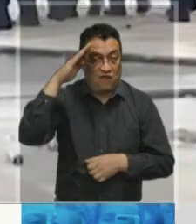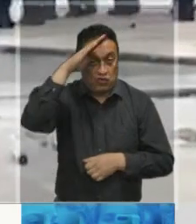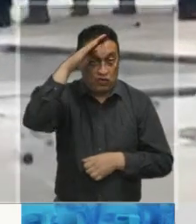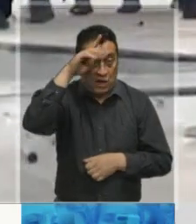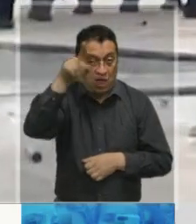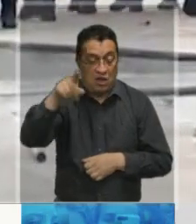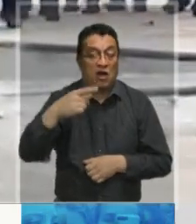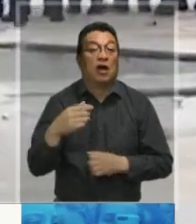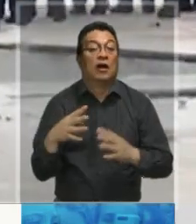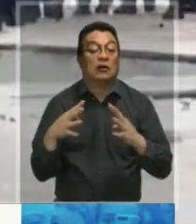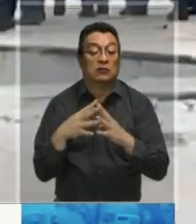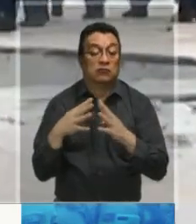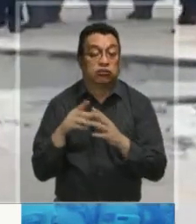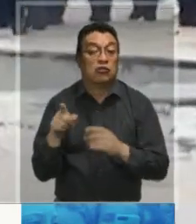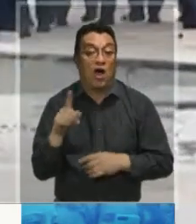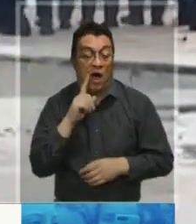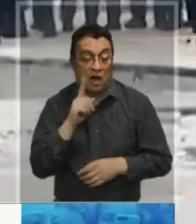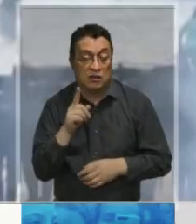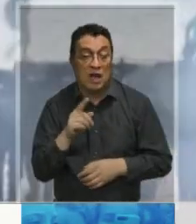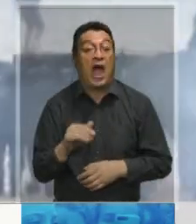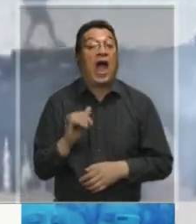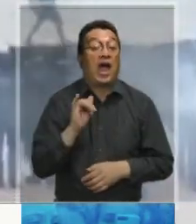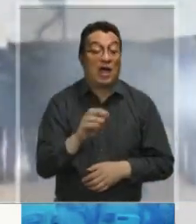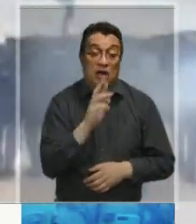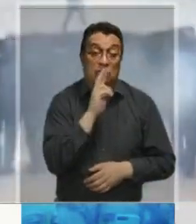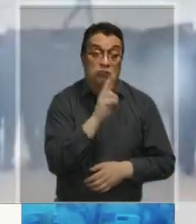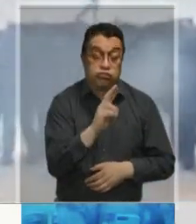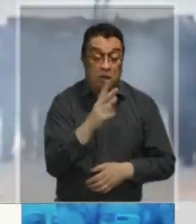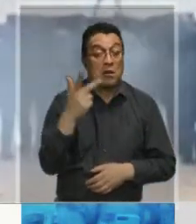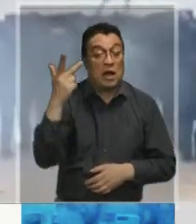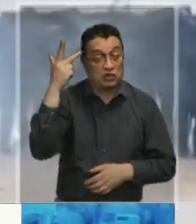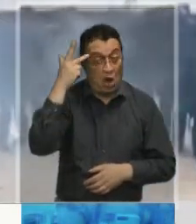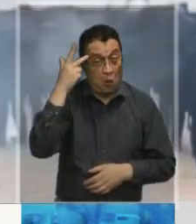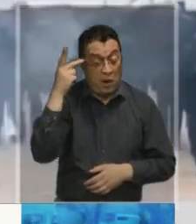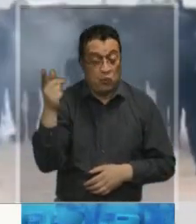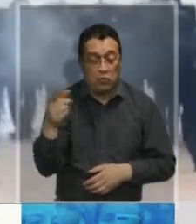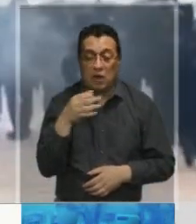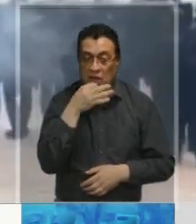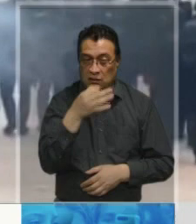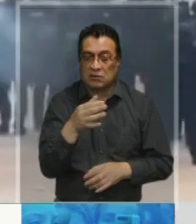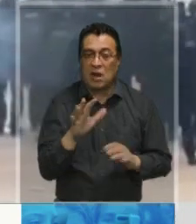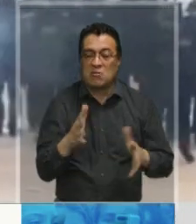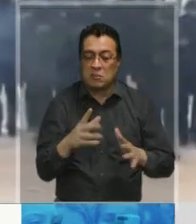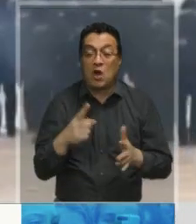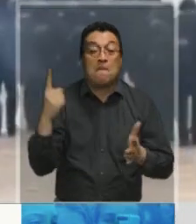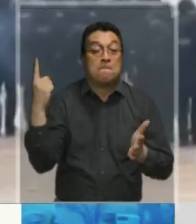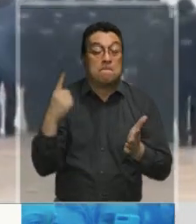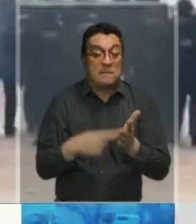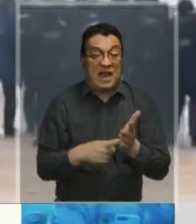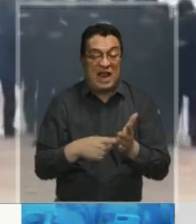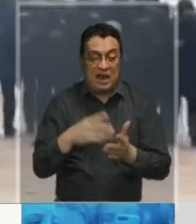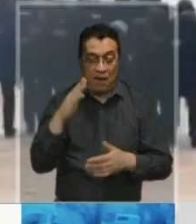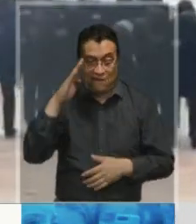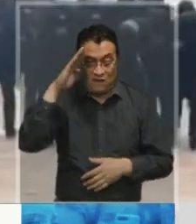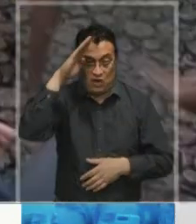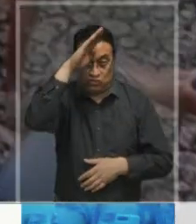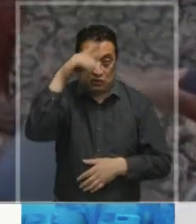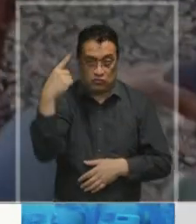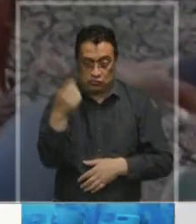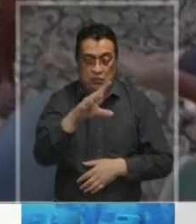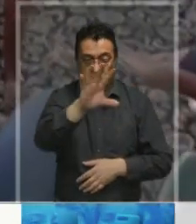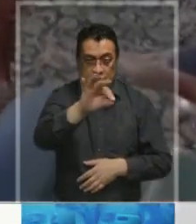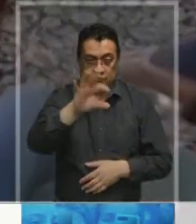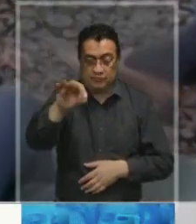Y sobre los que tienen que responder, hasta ahora Foro de Sao Paulo ha hablado de que son al menos 1,000 los bolsonaristas que tienen que